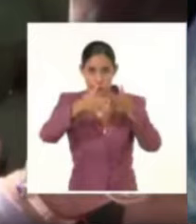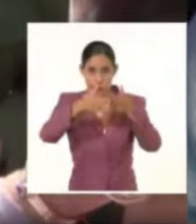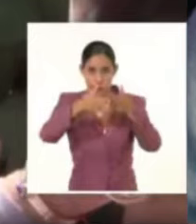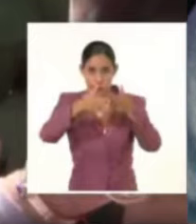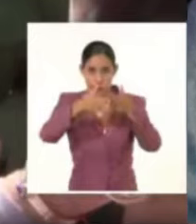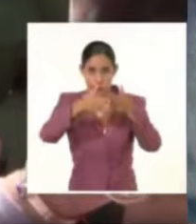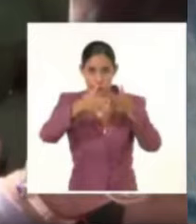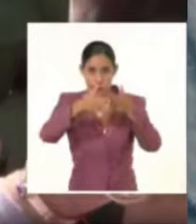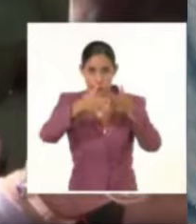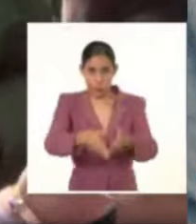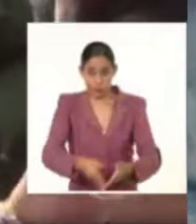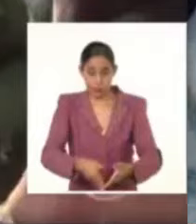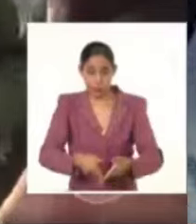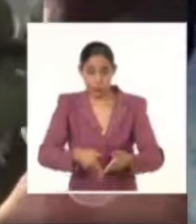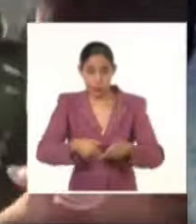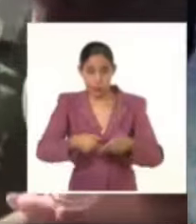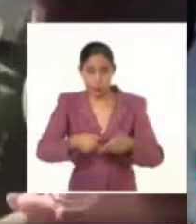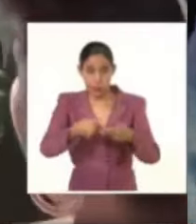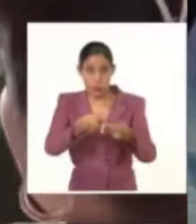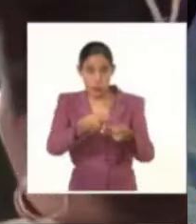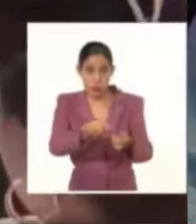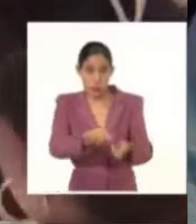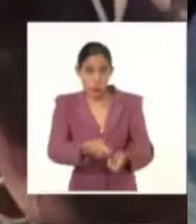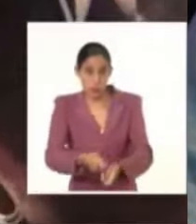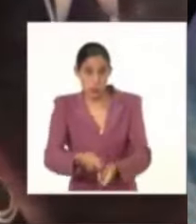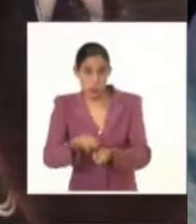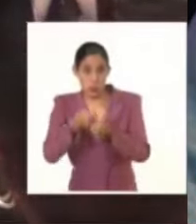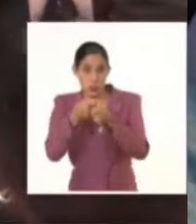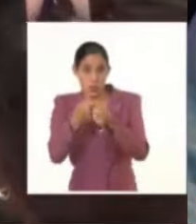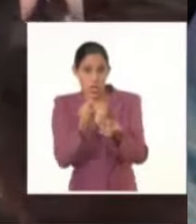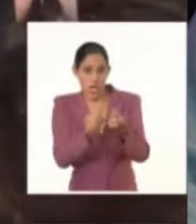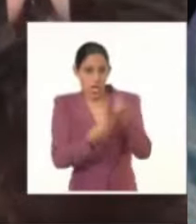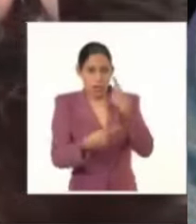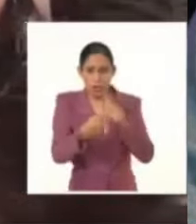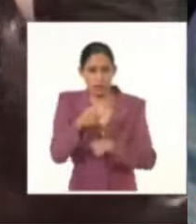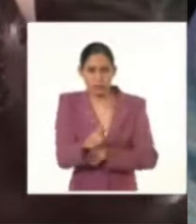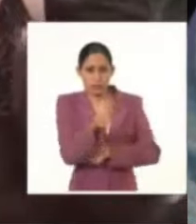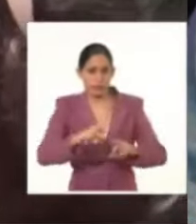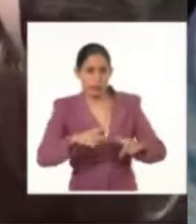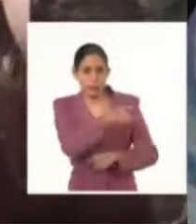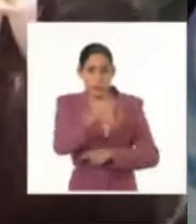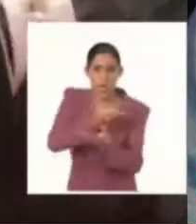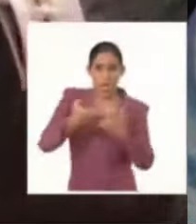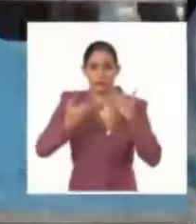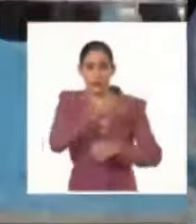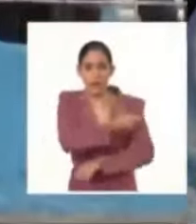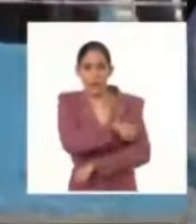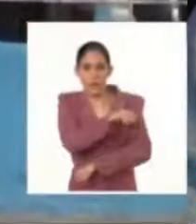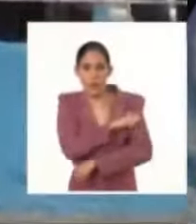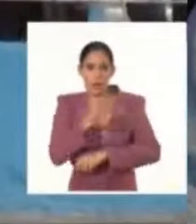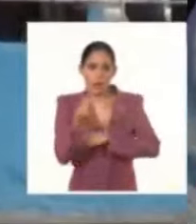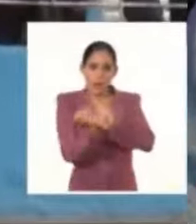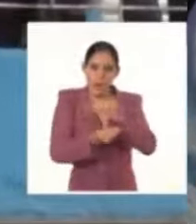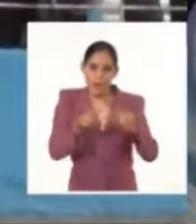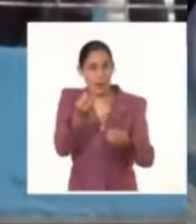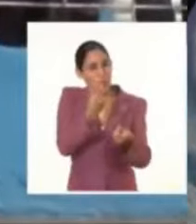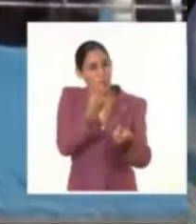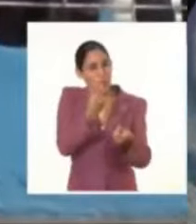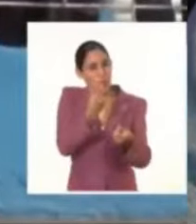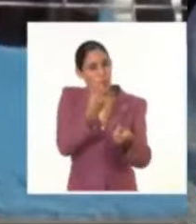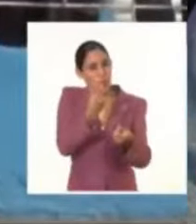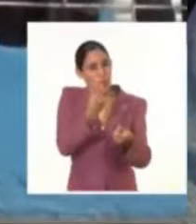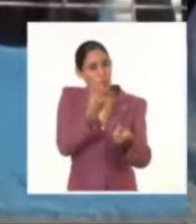lleva días de peda con la maletica. Ocasiones por el jefe de Estado, donde intercambió con la población sobre la transformación de algunos sitios.